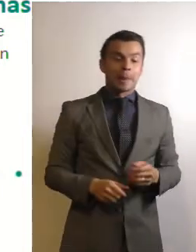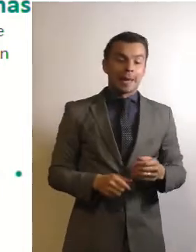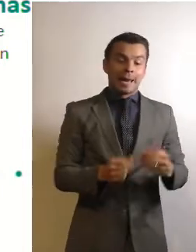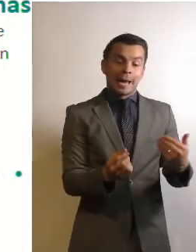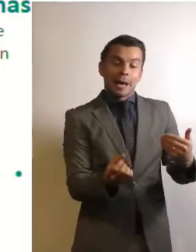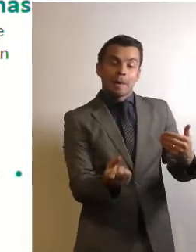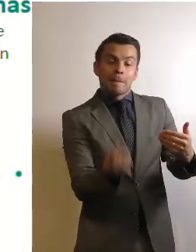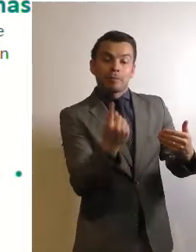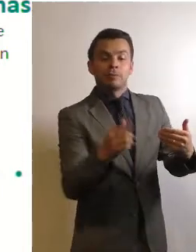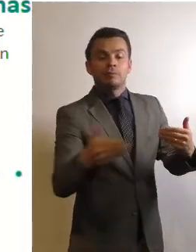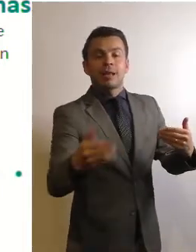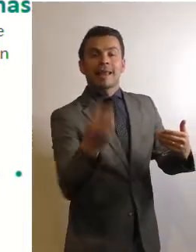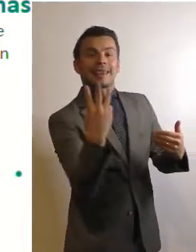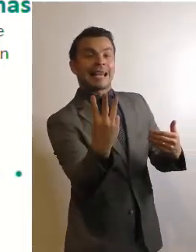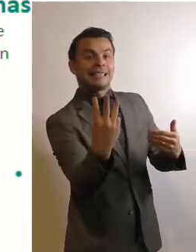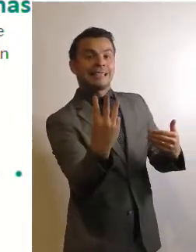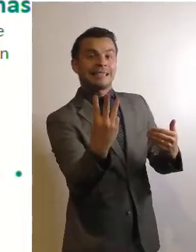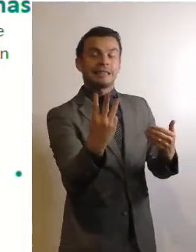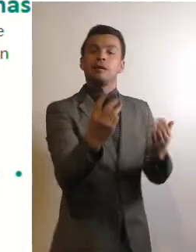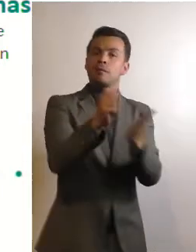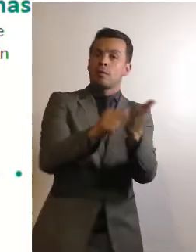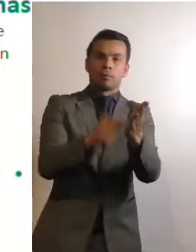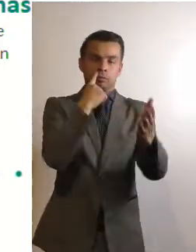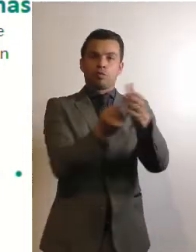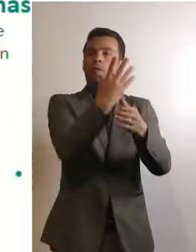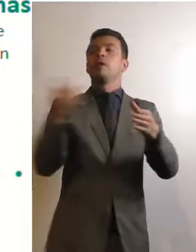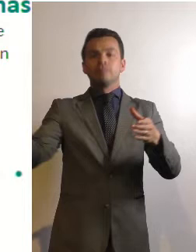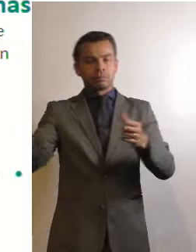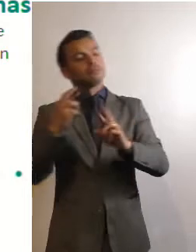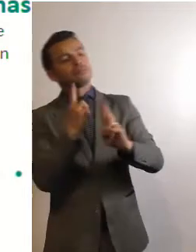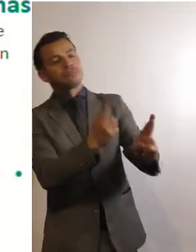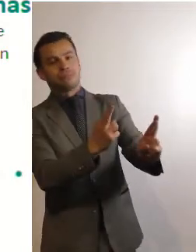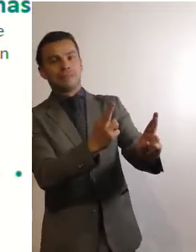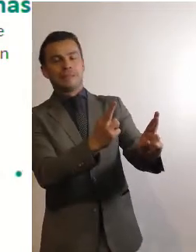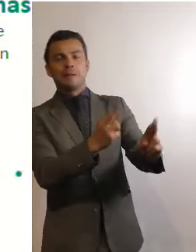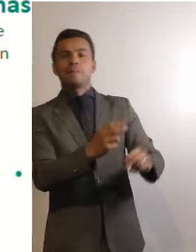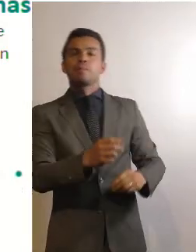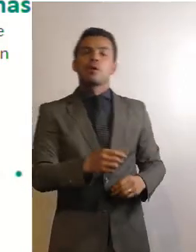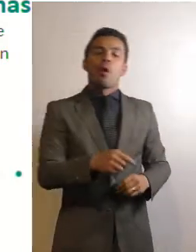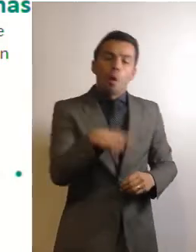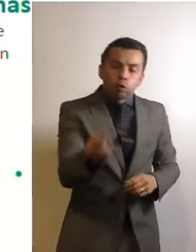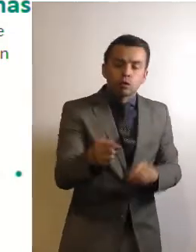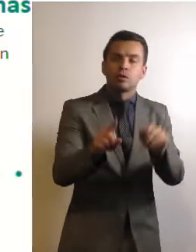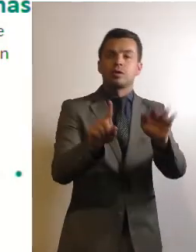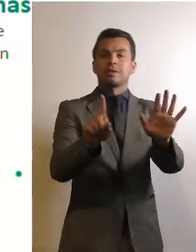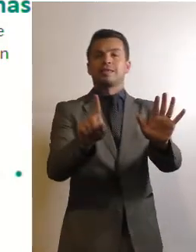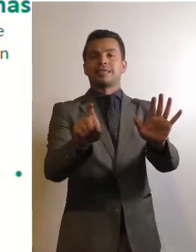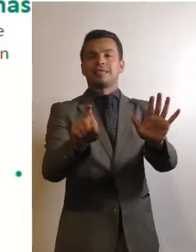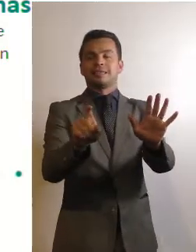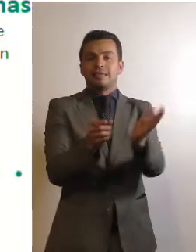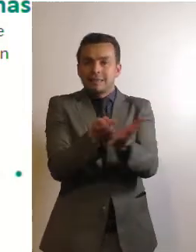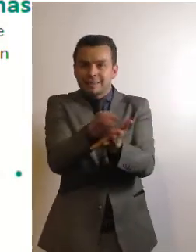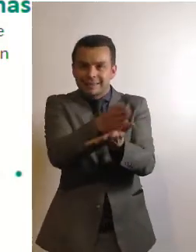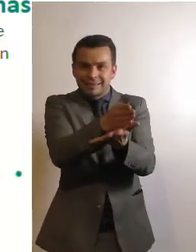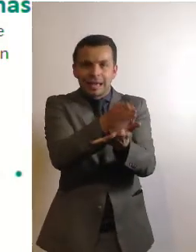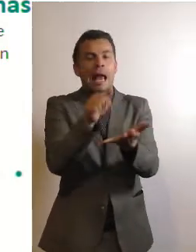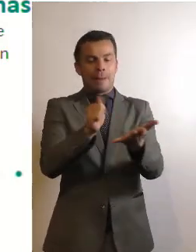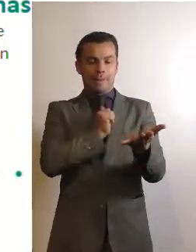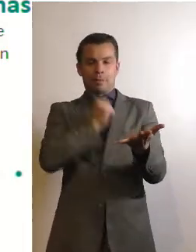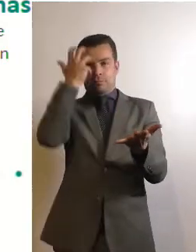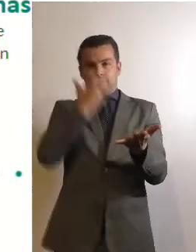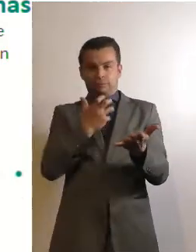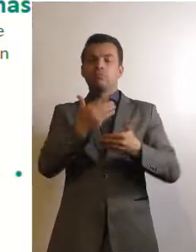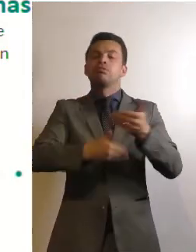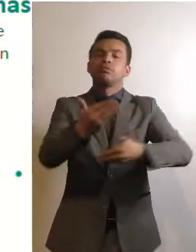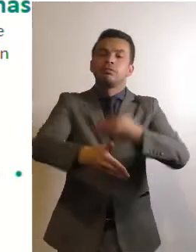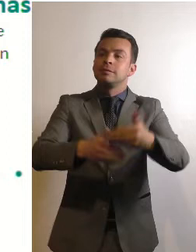con informe de pares favorable en el Ministerio y 6 programas que se encuentran en proceso de autoevaluación. Para